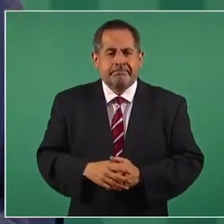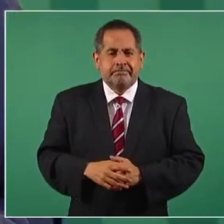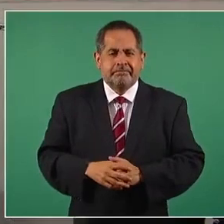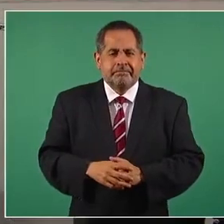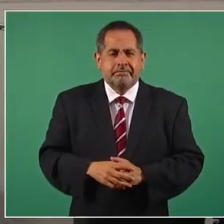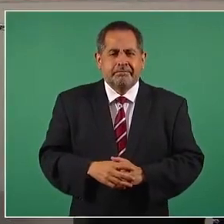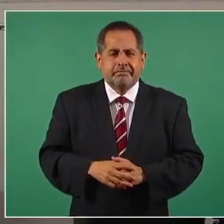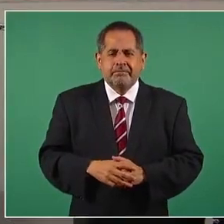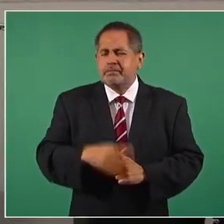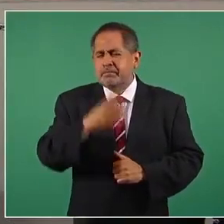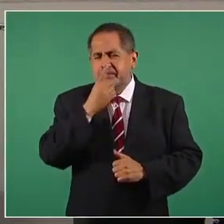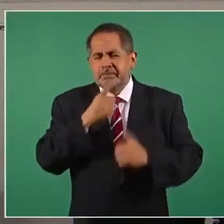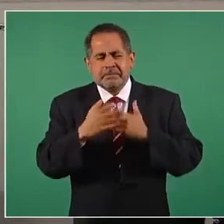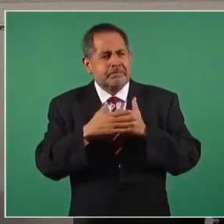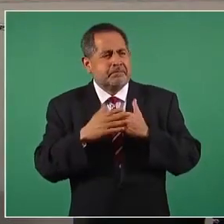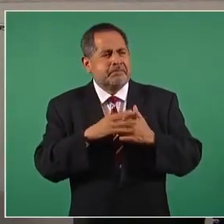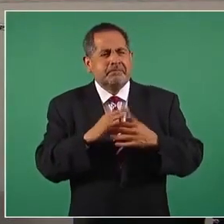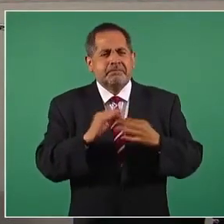me dice